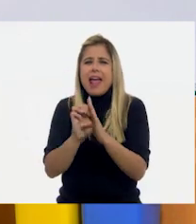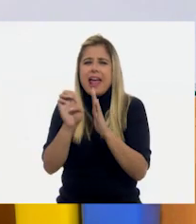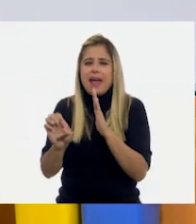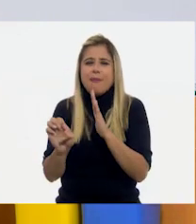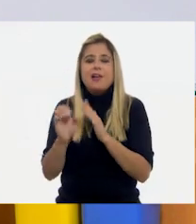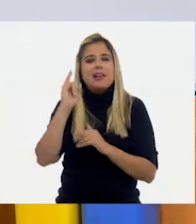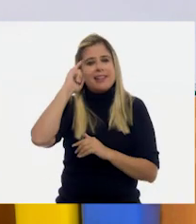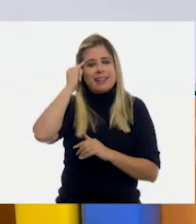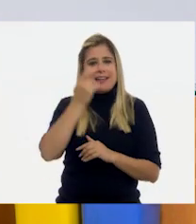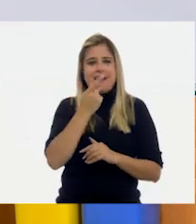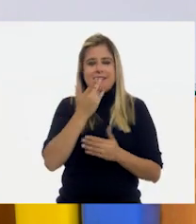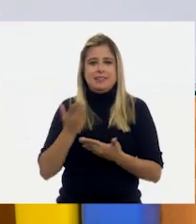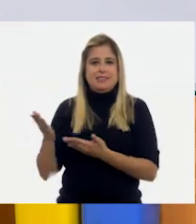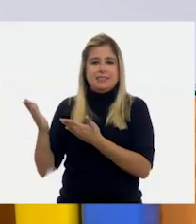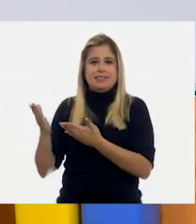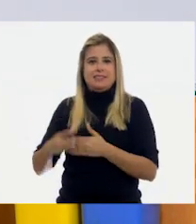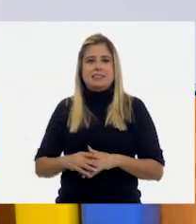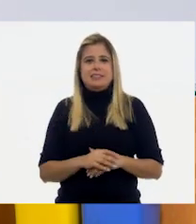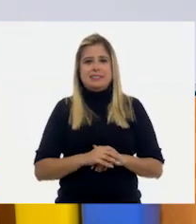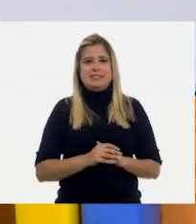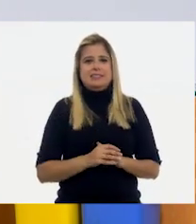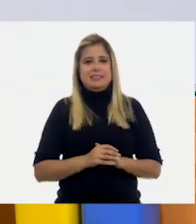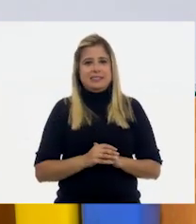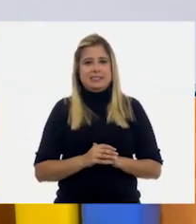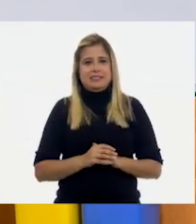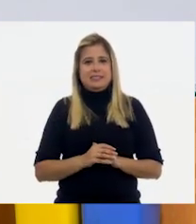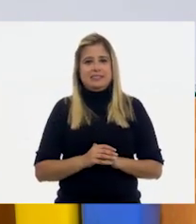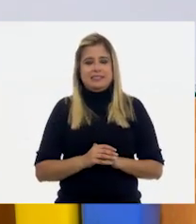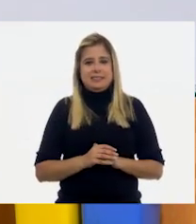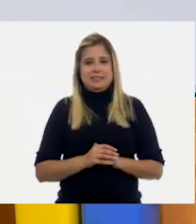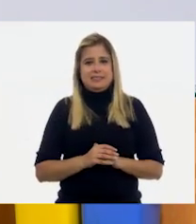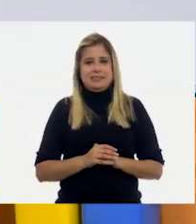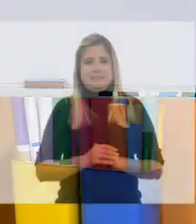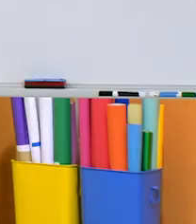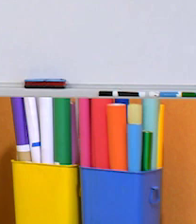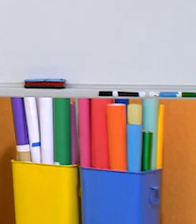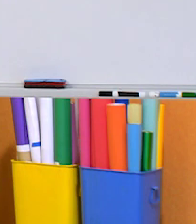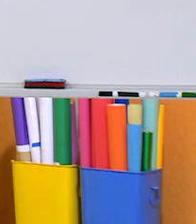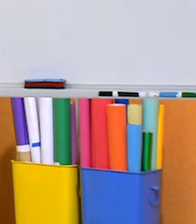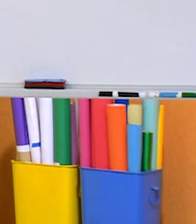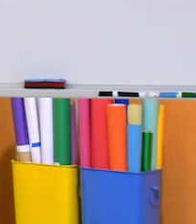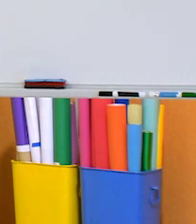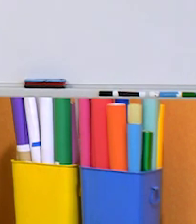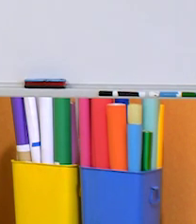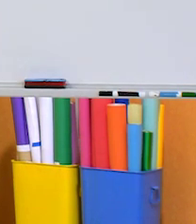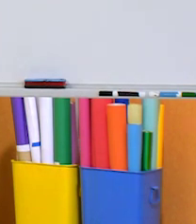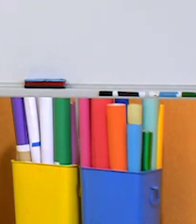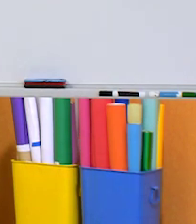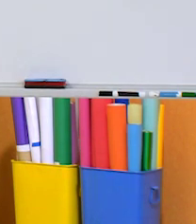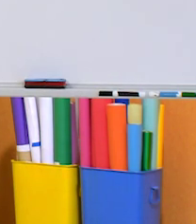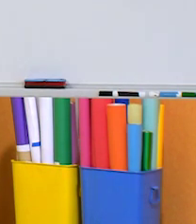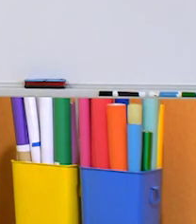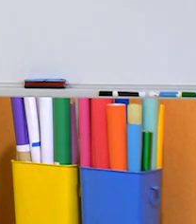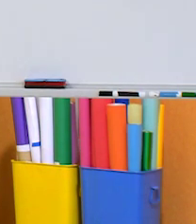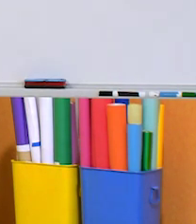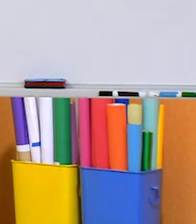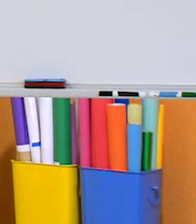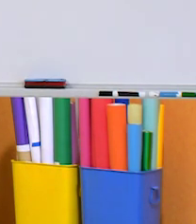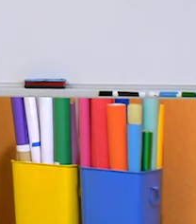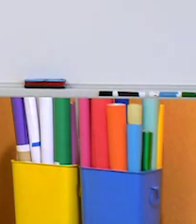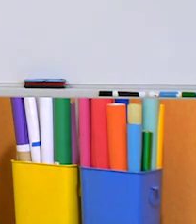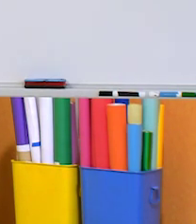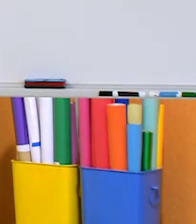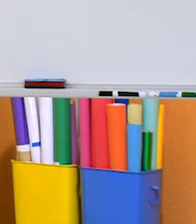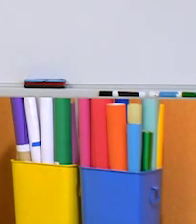Nuñuda, Sonicune, Kune Sabi, Ñua Guanani, Ñu Nuku Sabi,